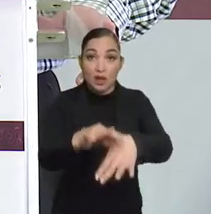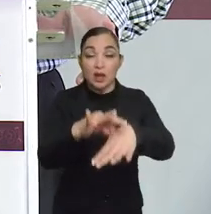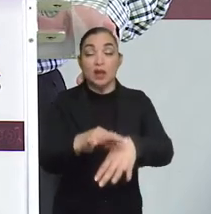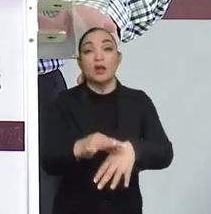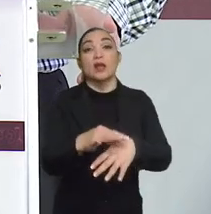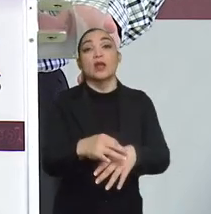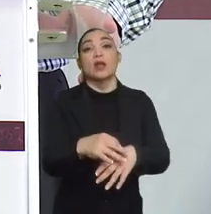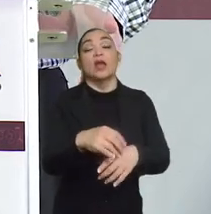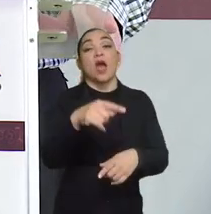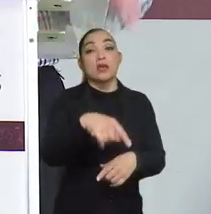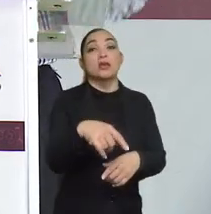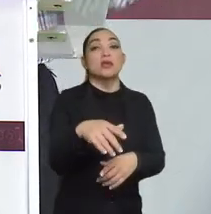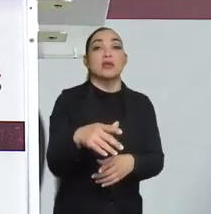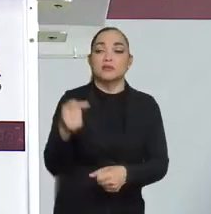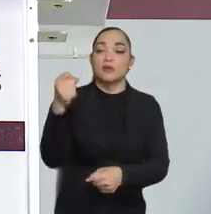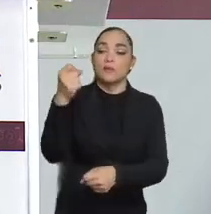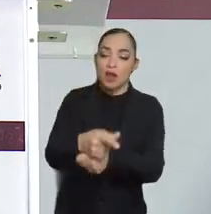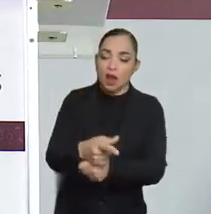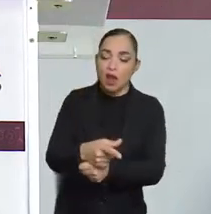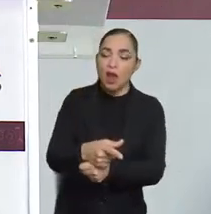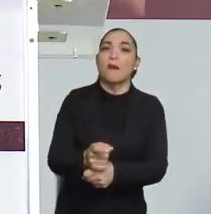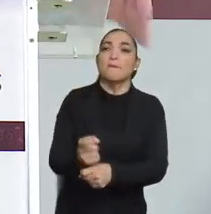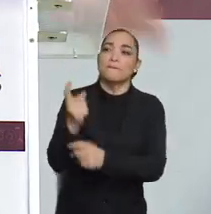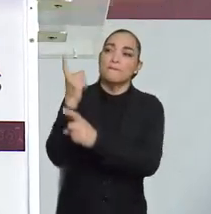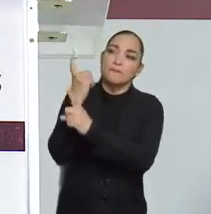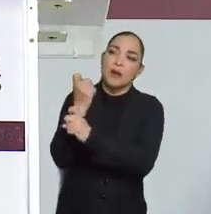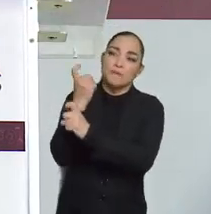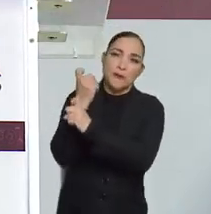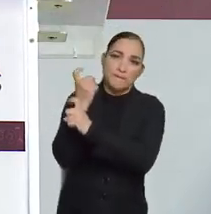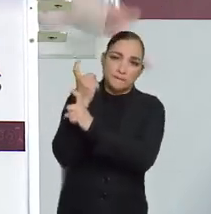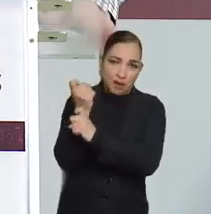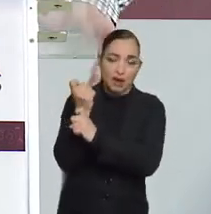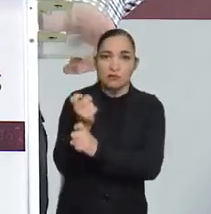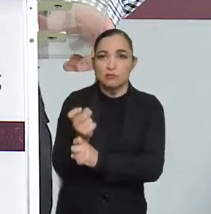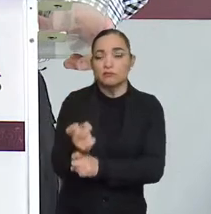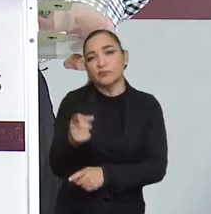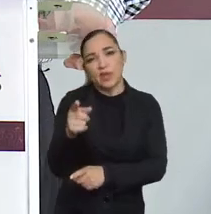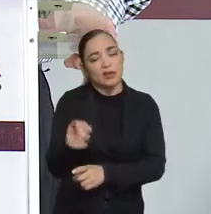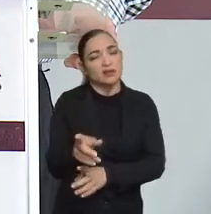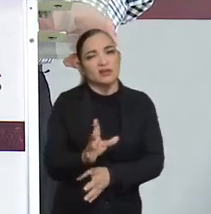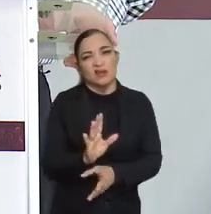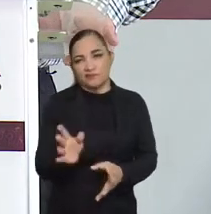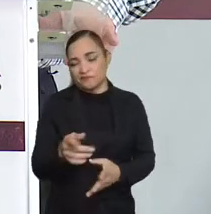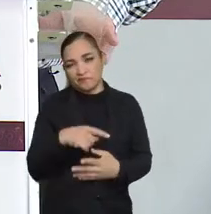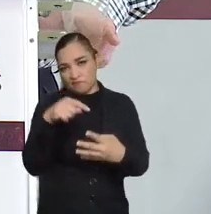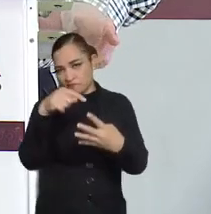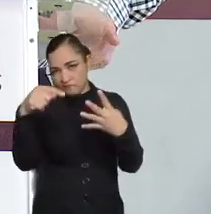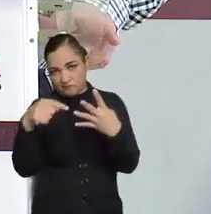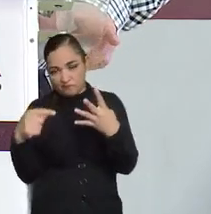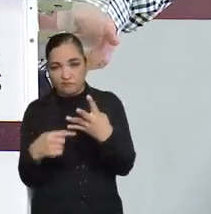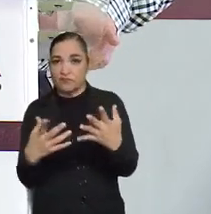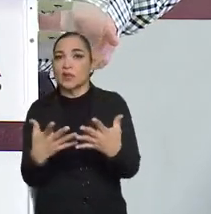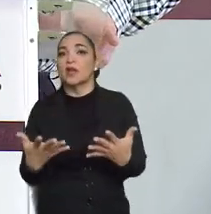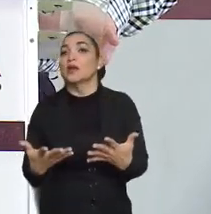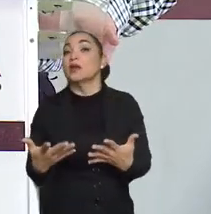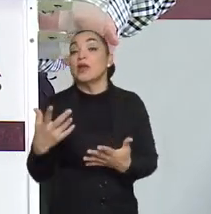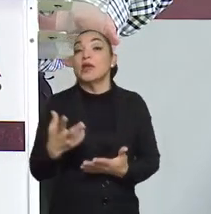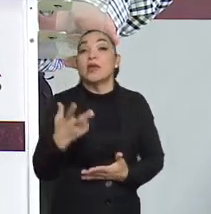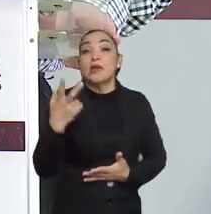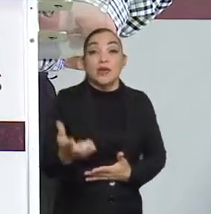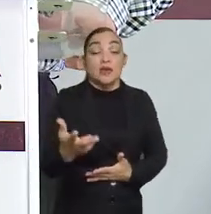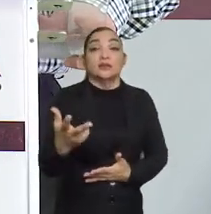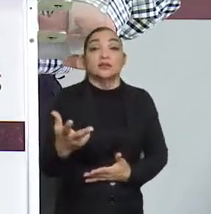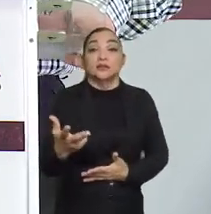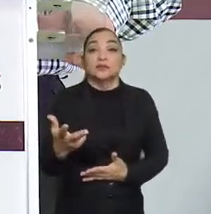encontraron armas, creo que un arma corta, una, lo que sea. Pero eso generó